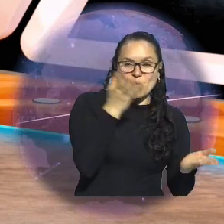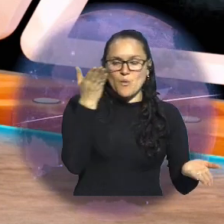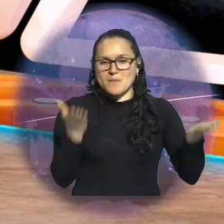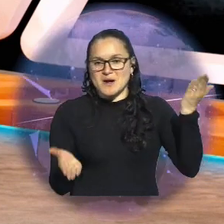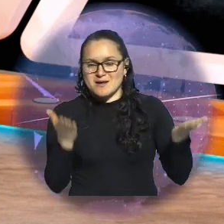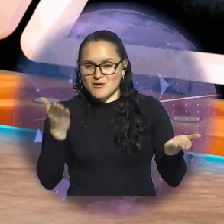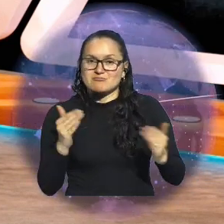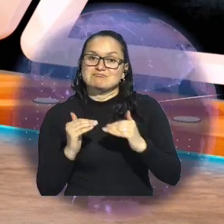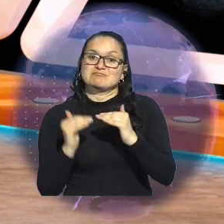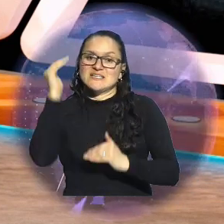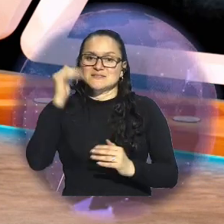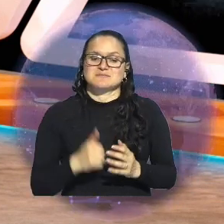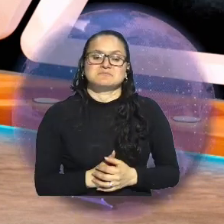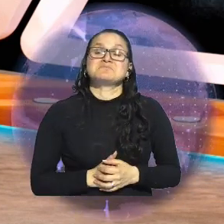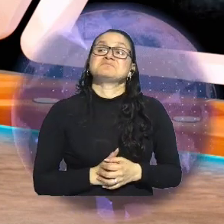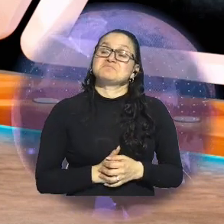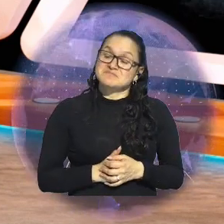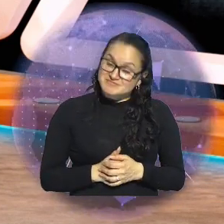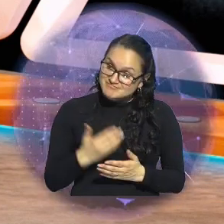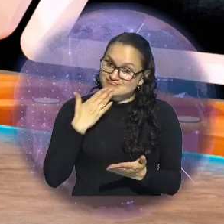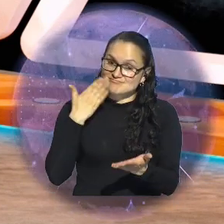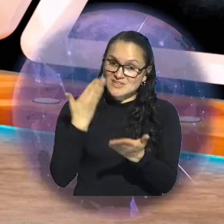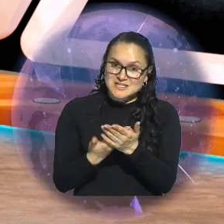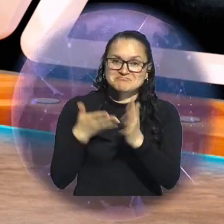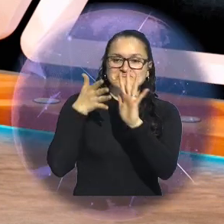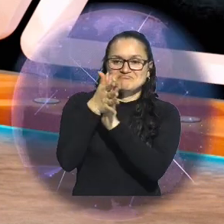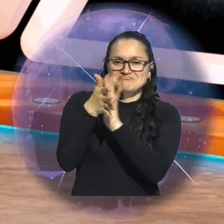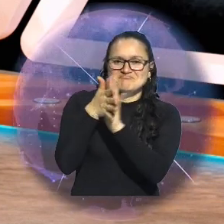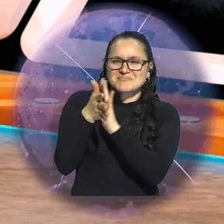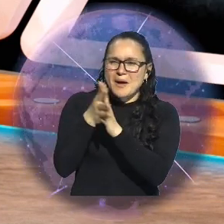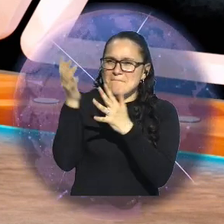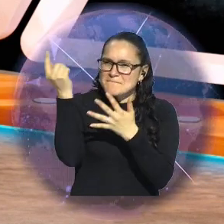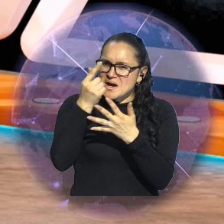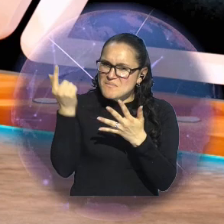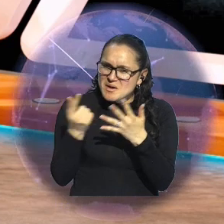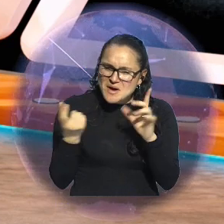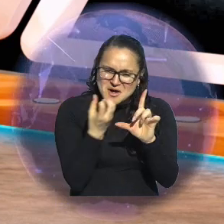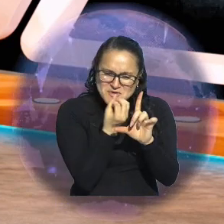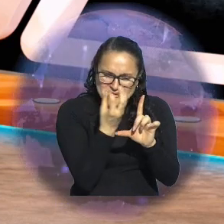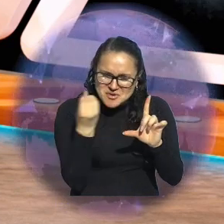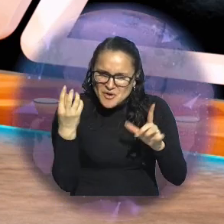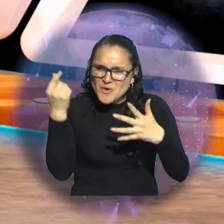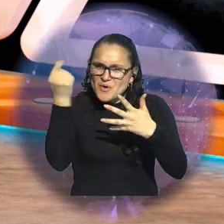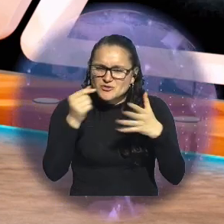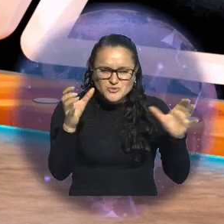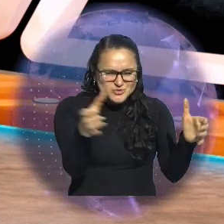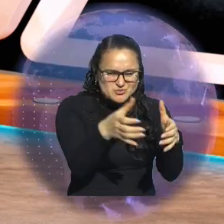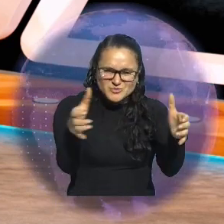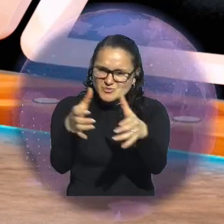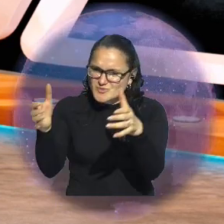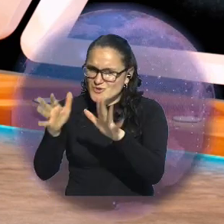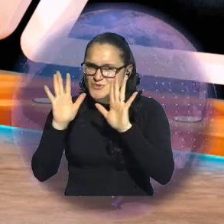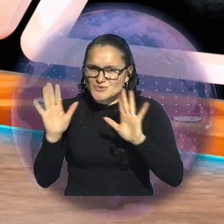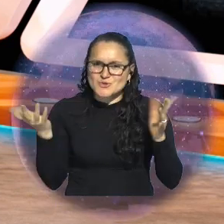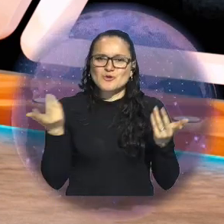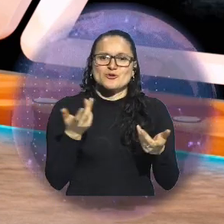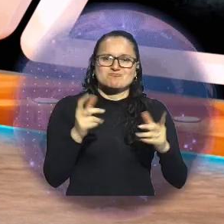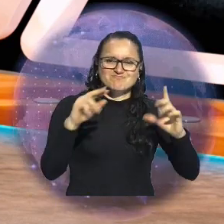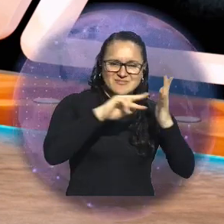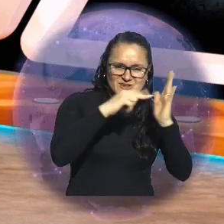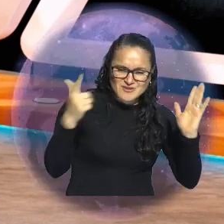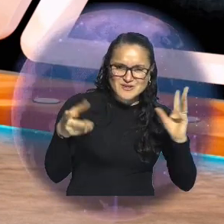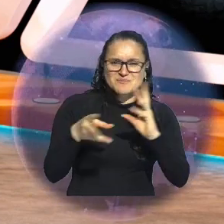muchas gracias comisionado por contarnos y mostrarnos el desempeño de los sectores tics y postales durante el año 2019